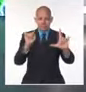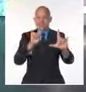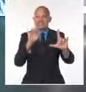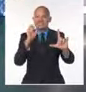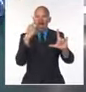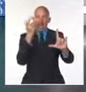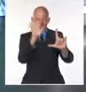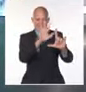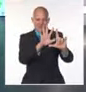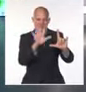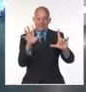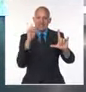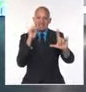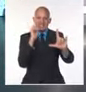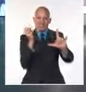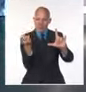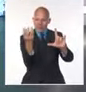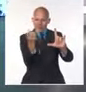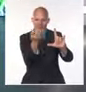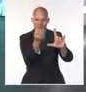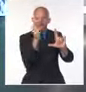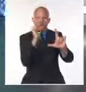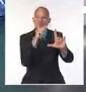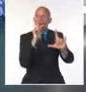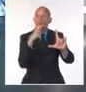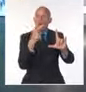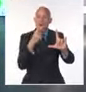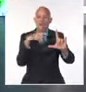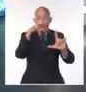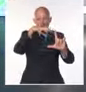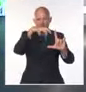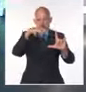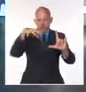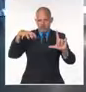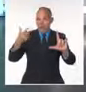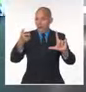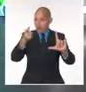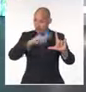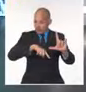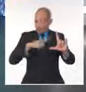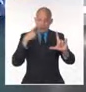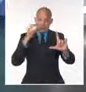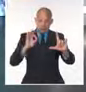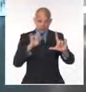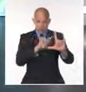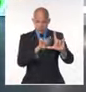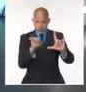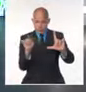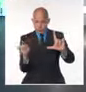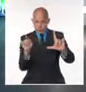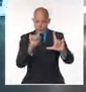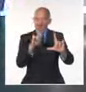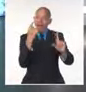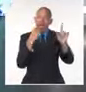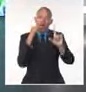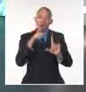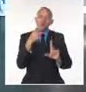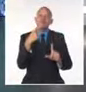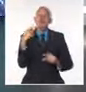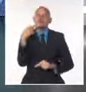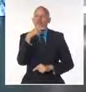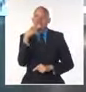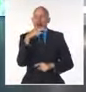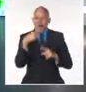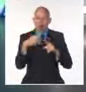lluvias y tormentas eléctricas que como comentábamos llegaron a ser fuertes en algunas localidades que se pueden apreciar los colores rojos a lo